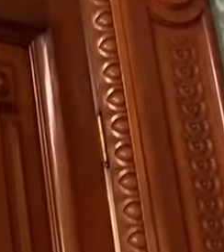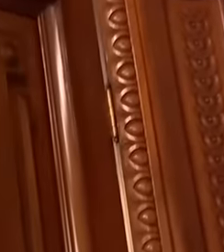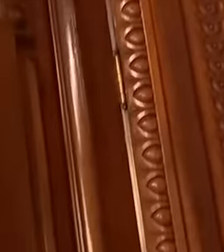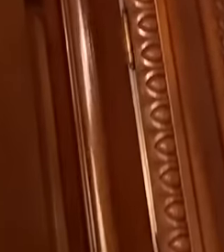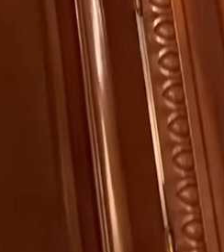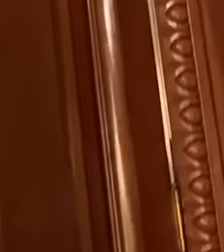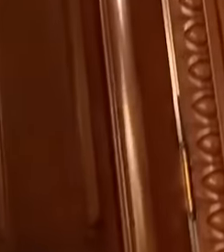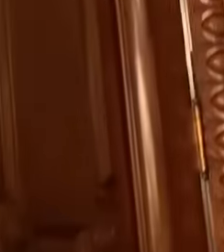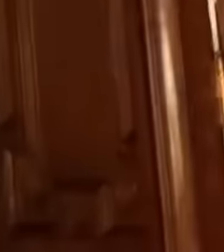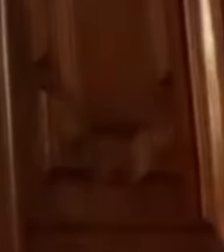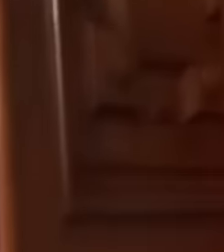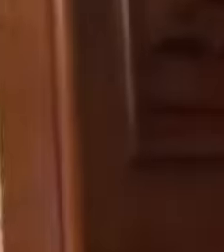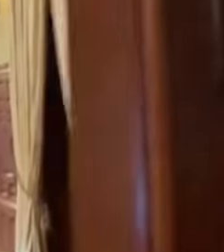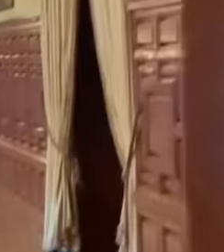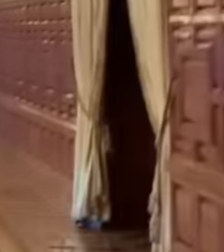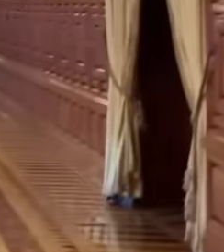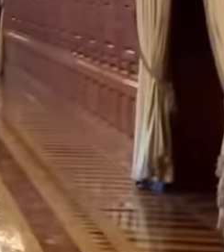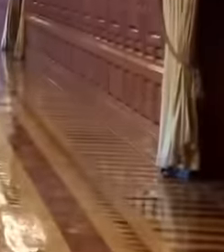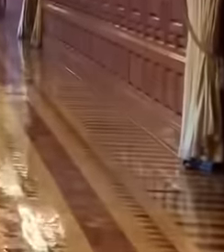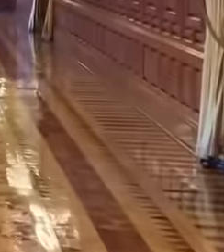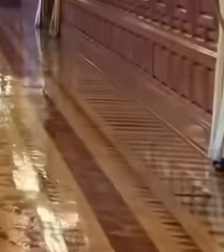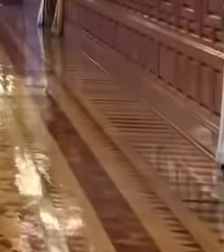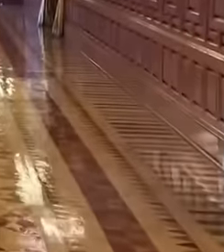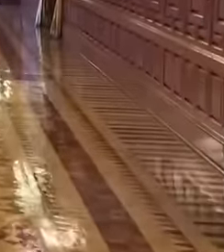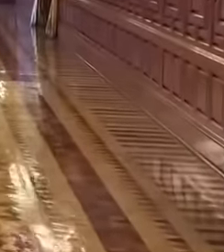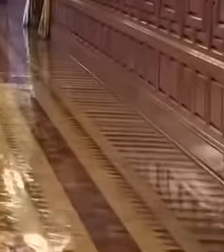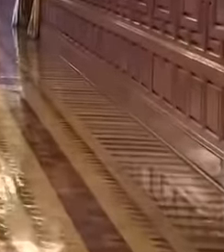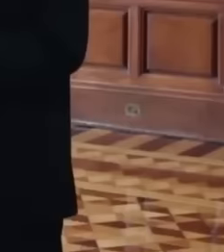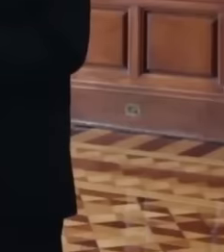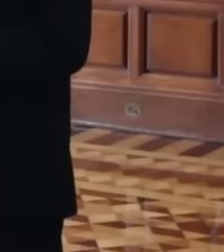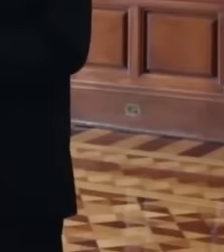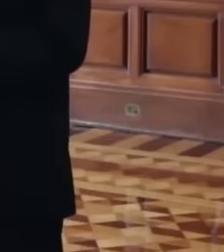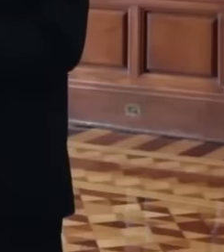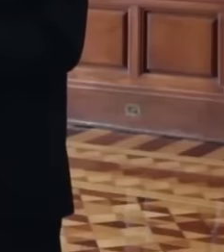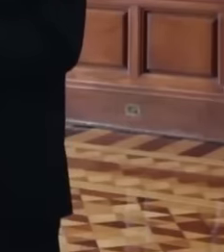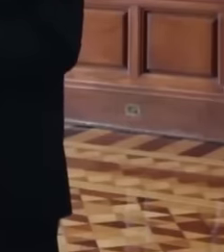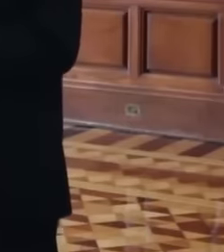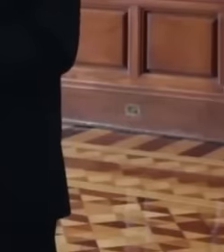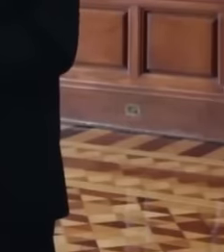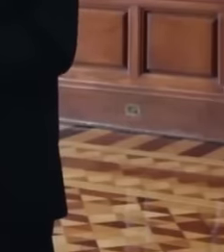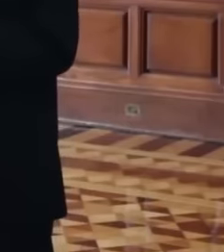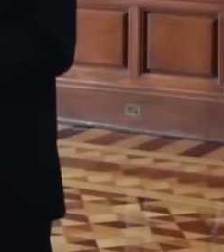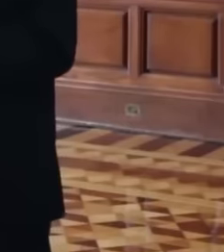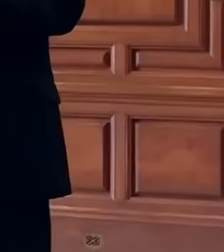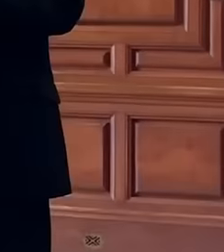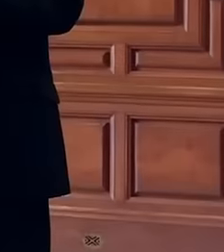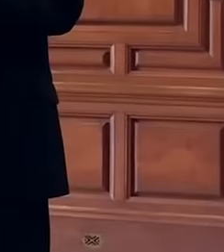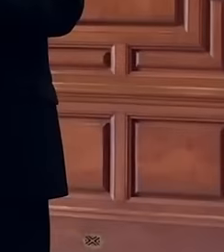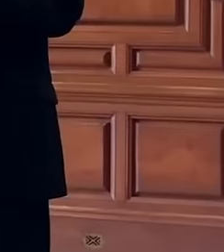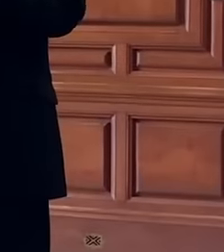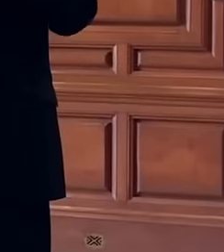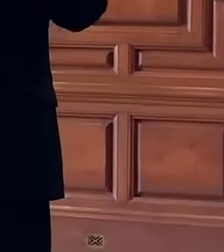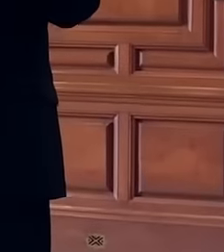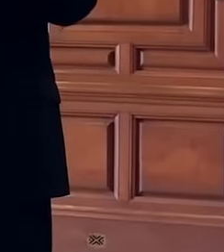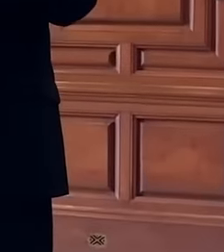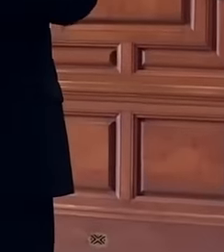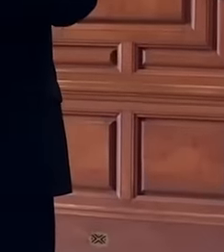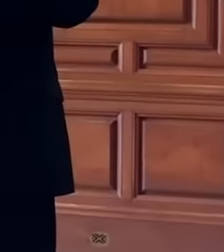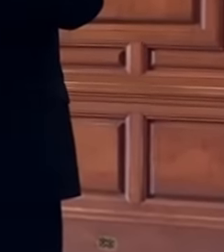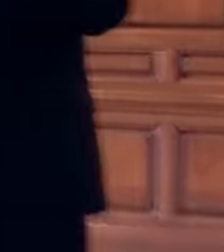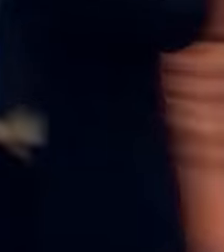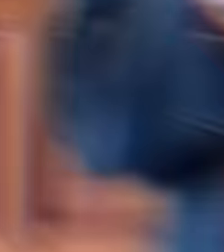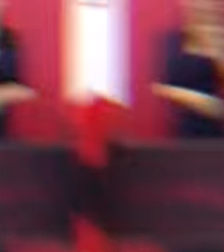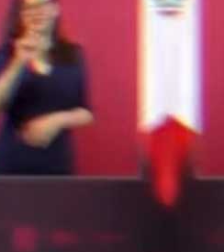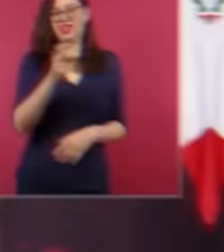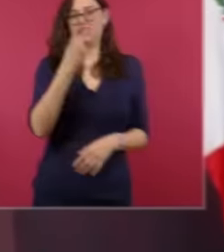Es impresionante la tolerancia y la paciencia que tiene el presidente Andrés Manuel López Obrador para escuchar preguntas y